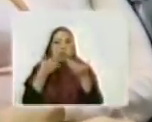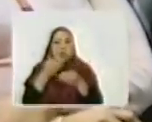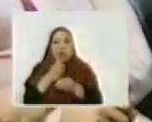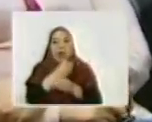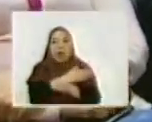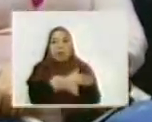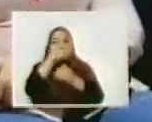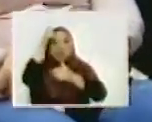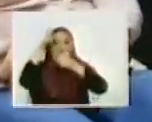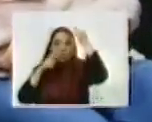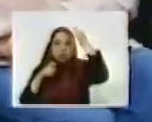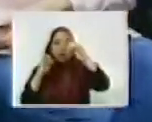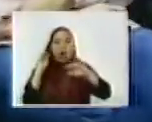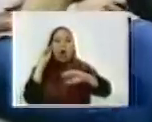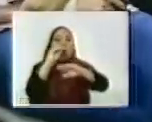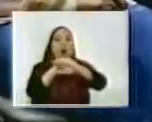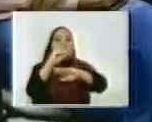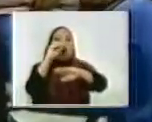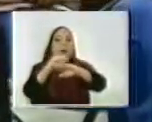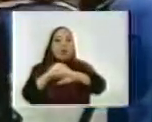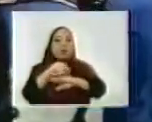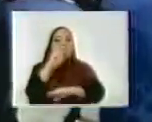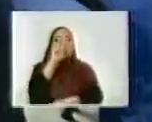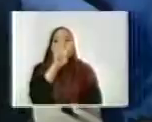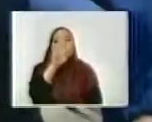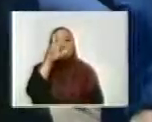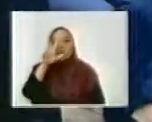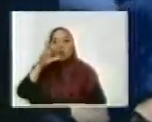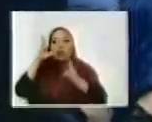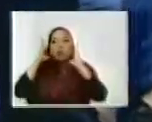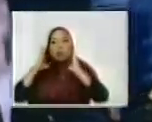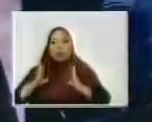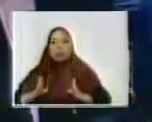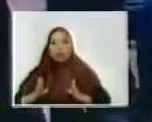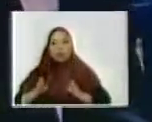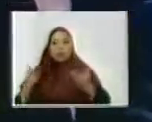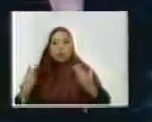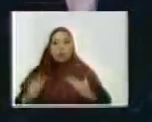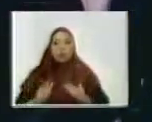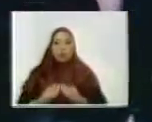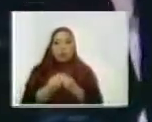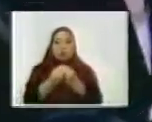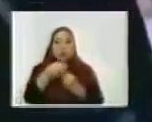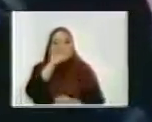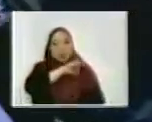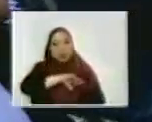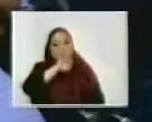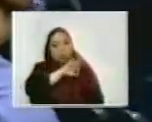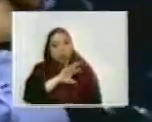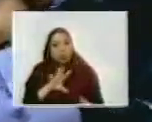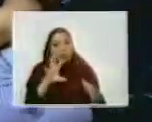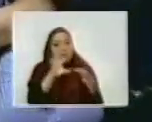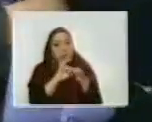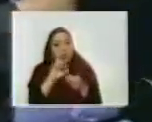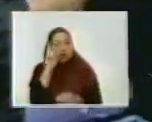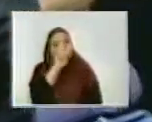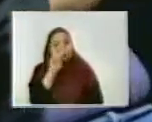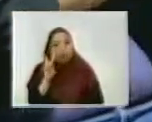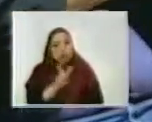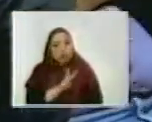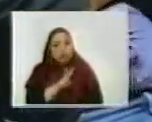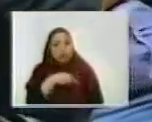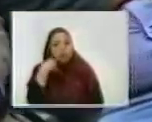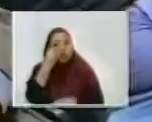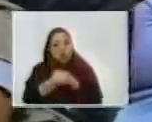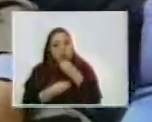presidente nos llamó a 23 camaradas a conformar el Partido Socialista Unido de Venezuela. E hizo